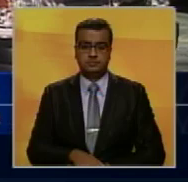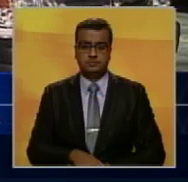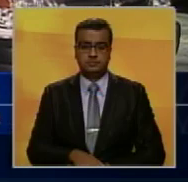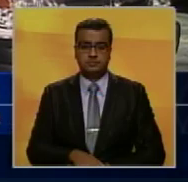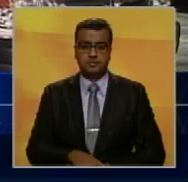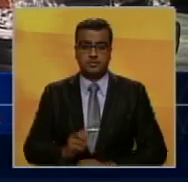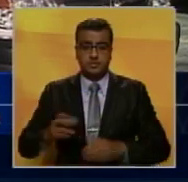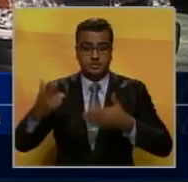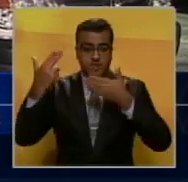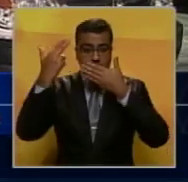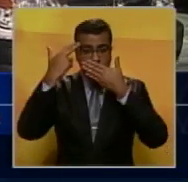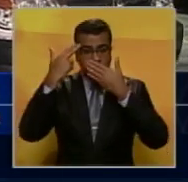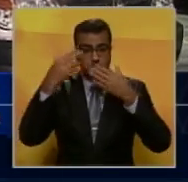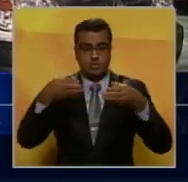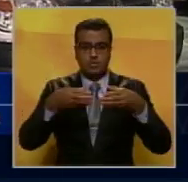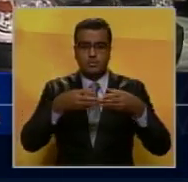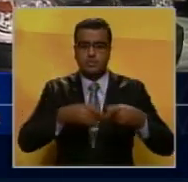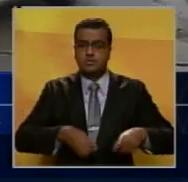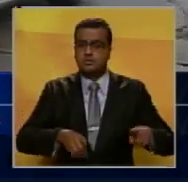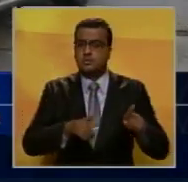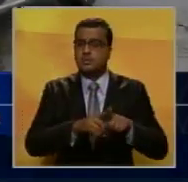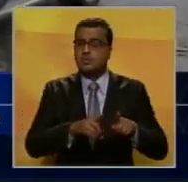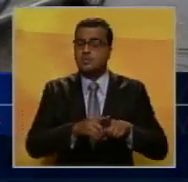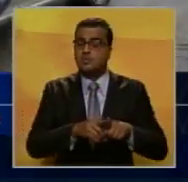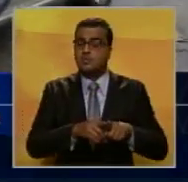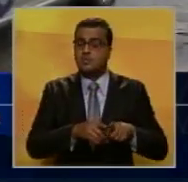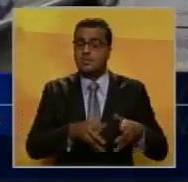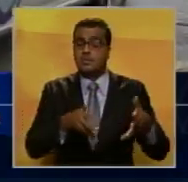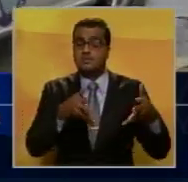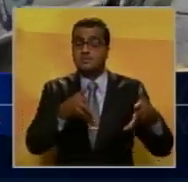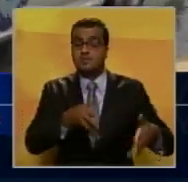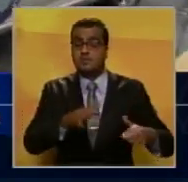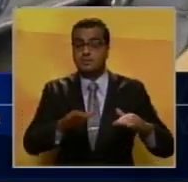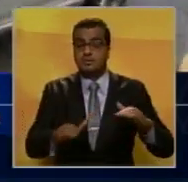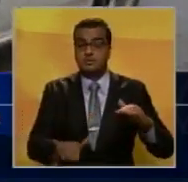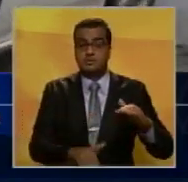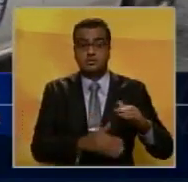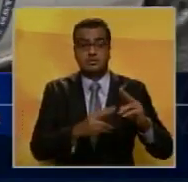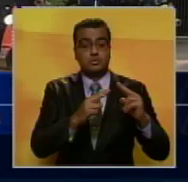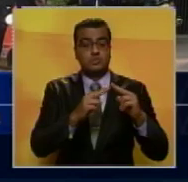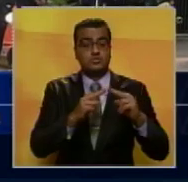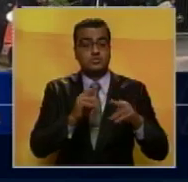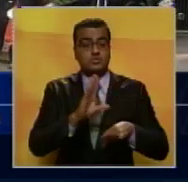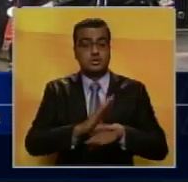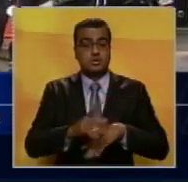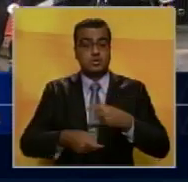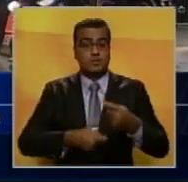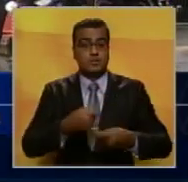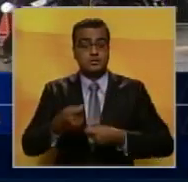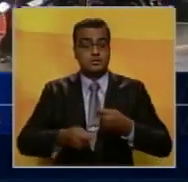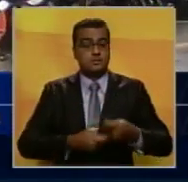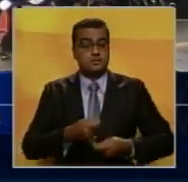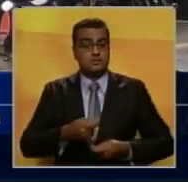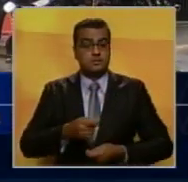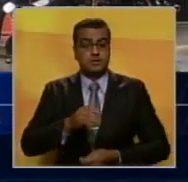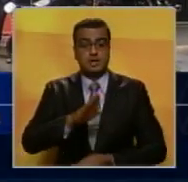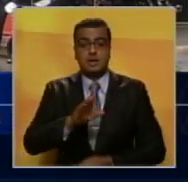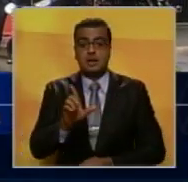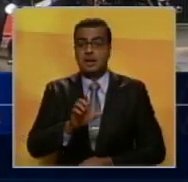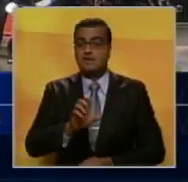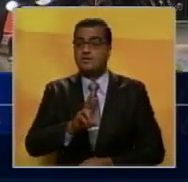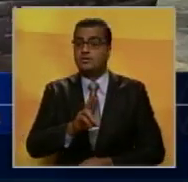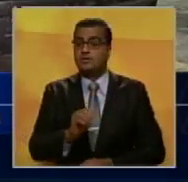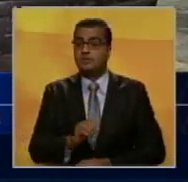Fueron secuestrados por un grupo de sujetos en el estacionamiento subterráneo de un conocido centro comercial de la urbanización La Boyera.